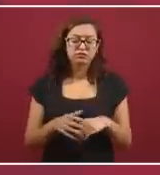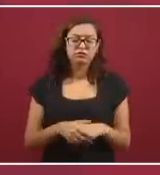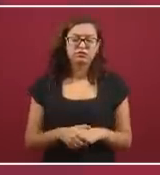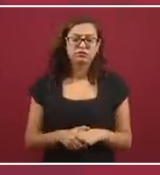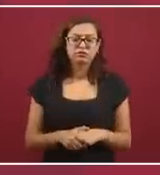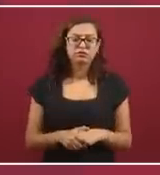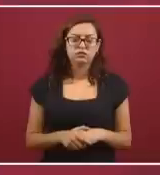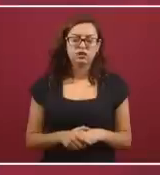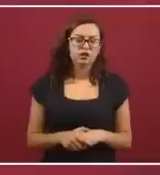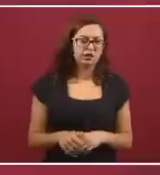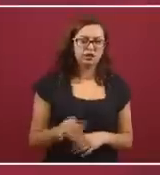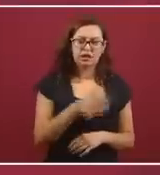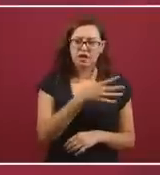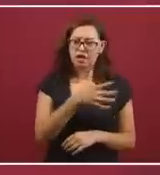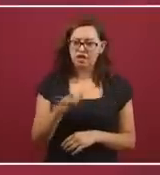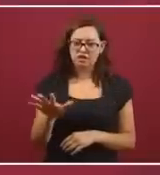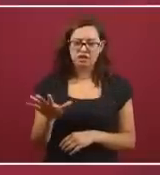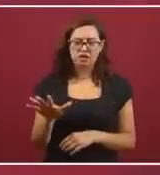en general